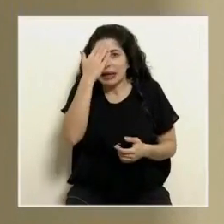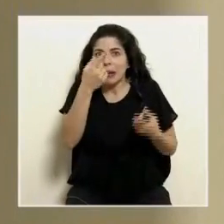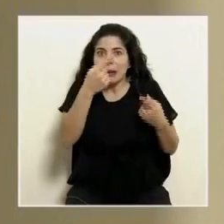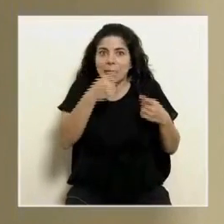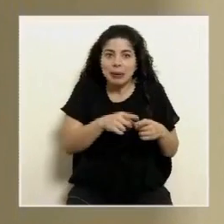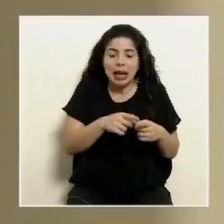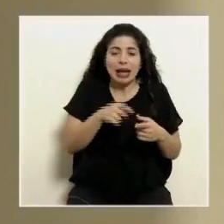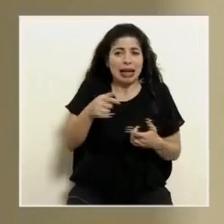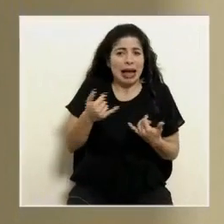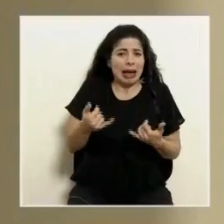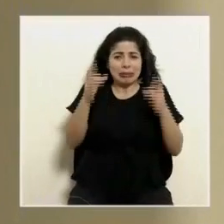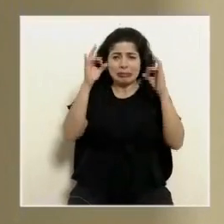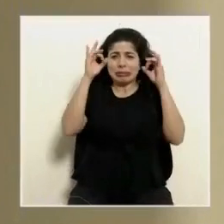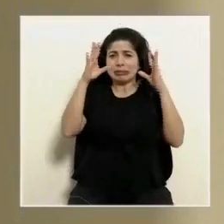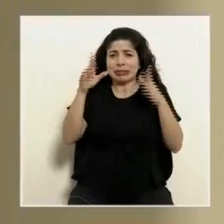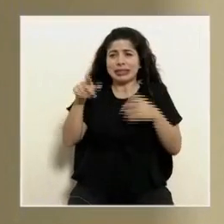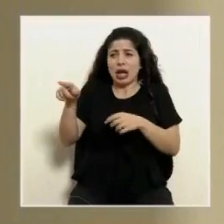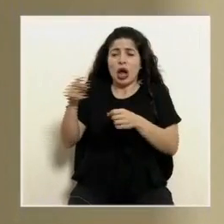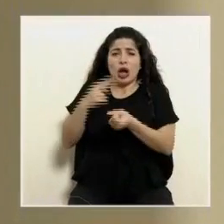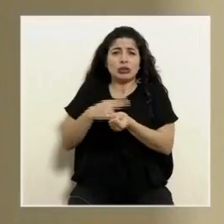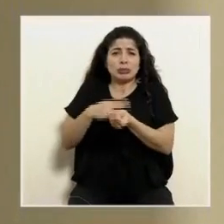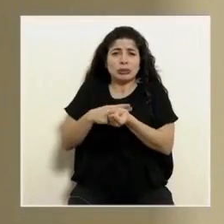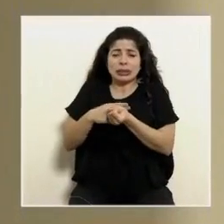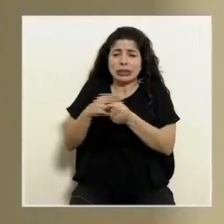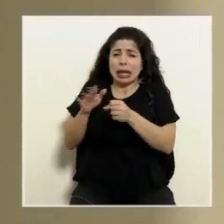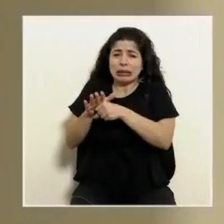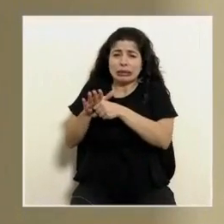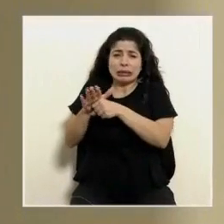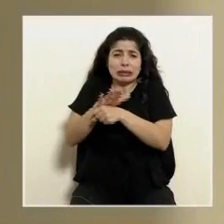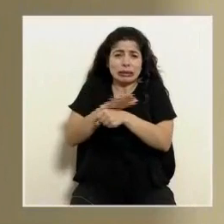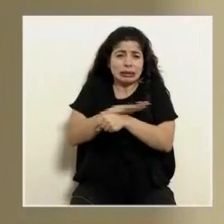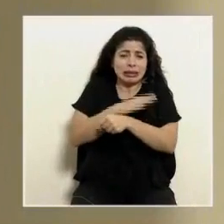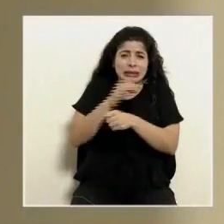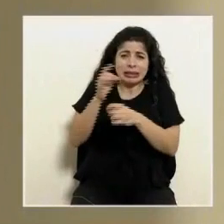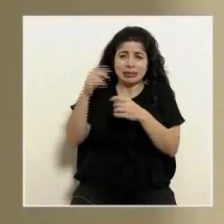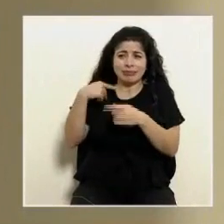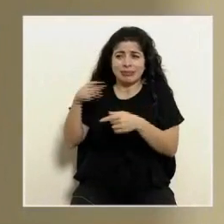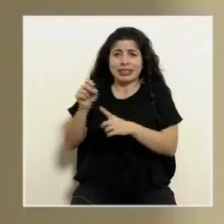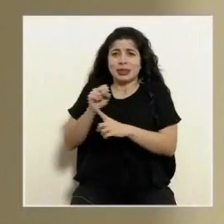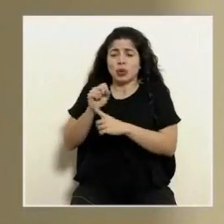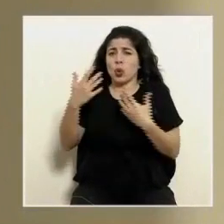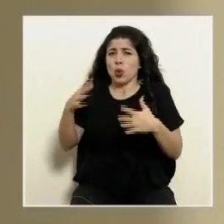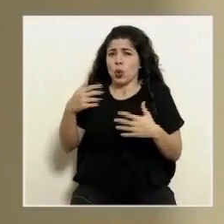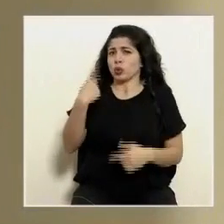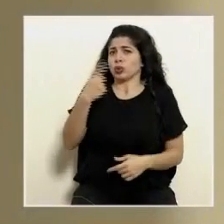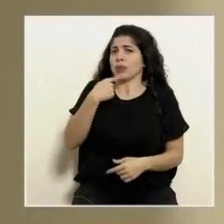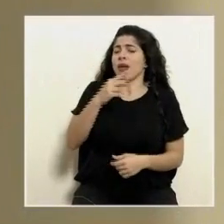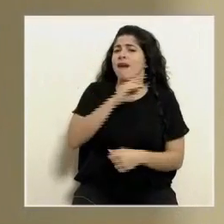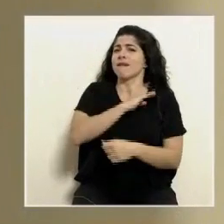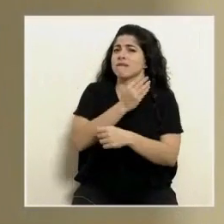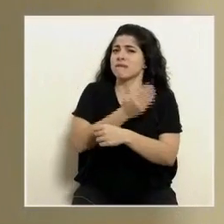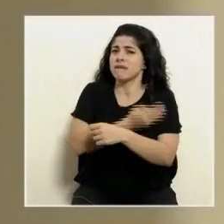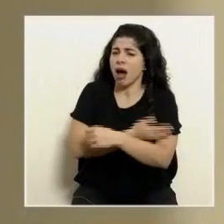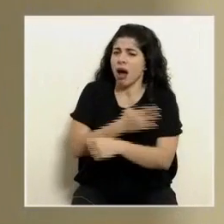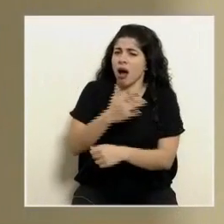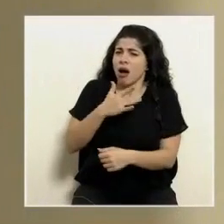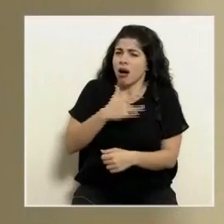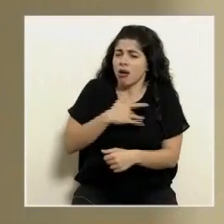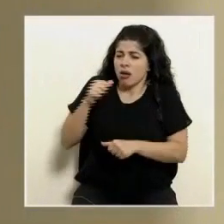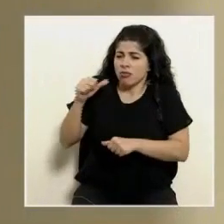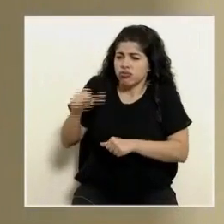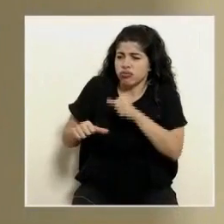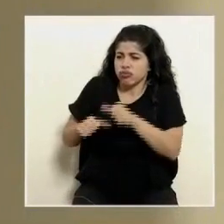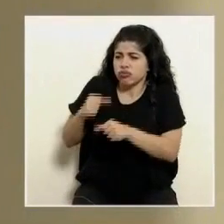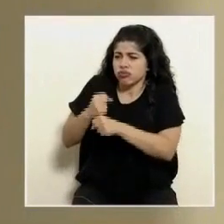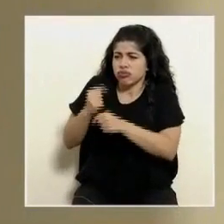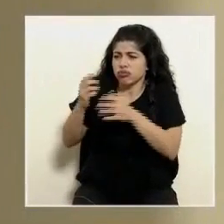una verdadera tragedia en el sistema hospitalario, y yo siempre rescato la valentía, el empeño y la mística con que trabajan los funcionarios